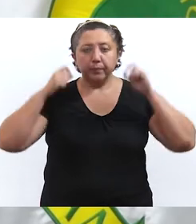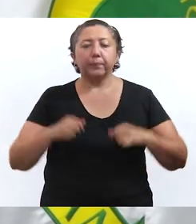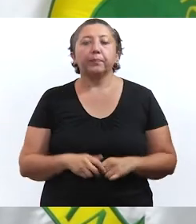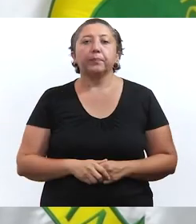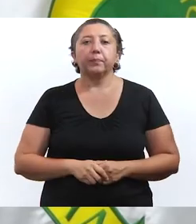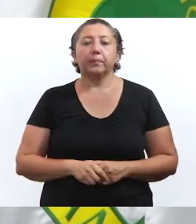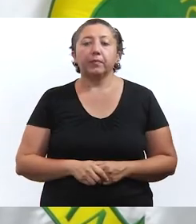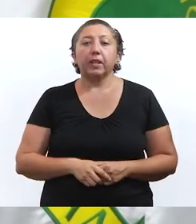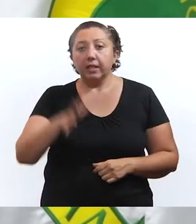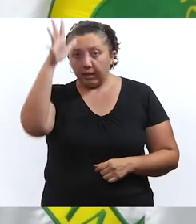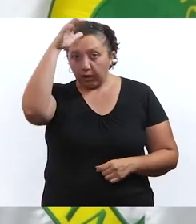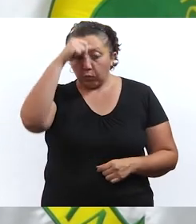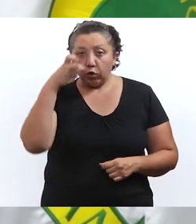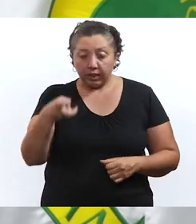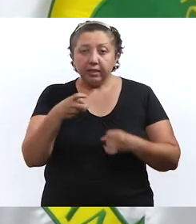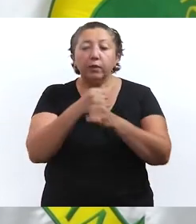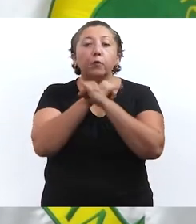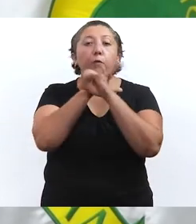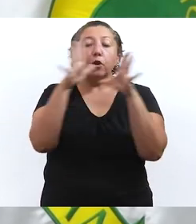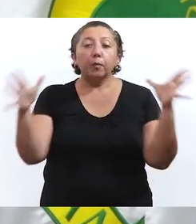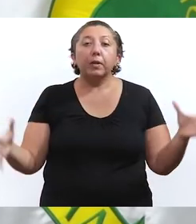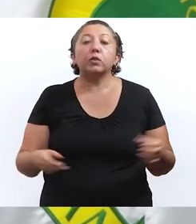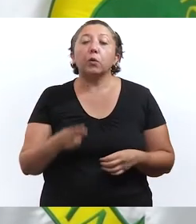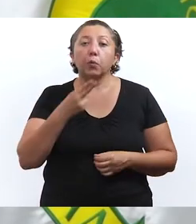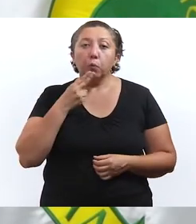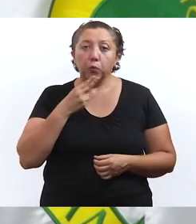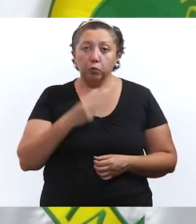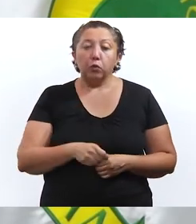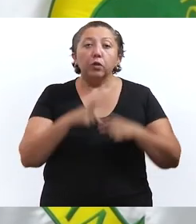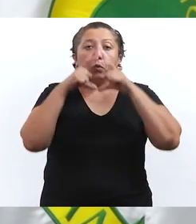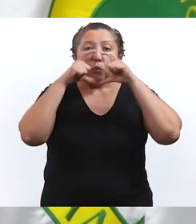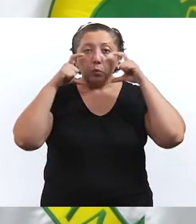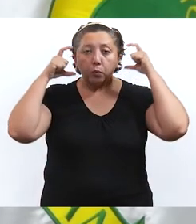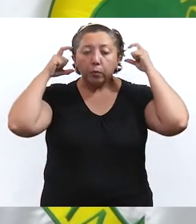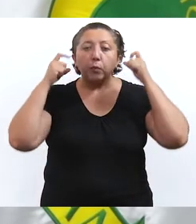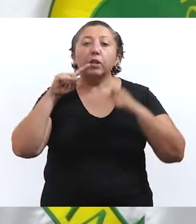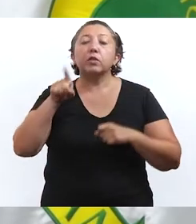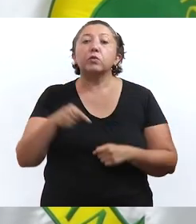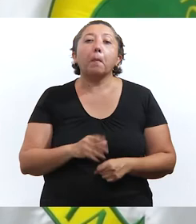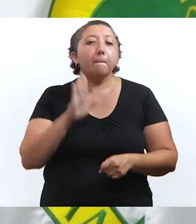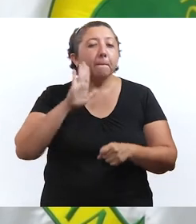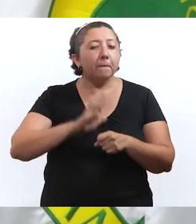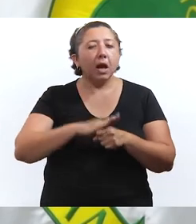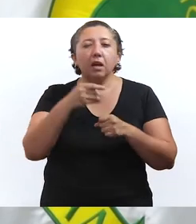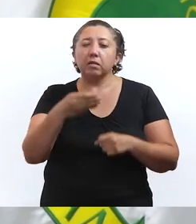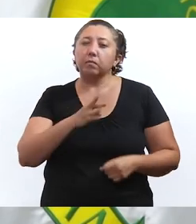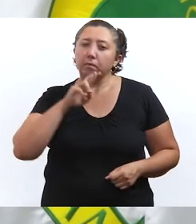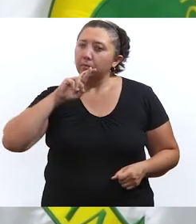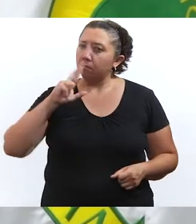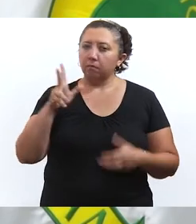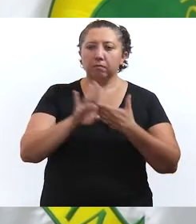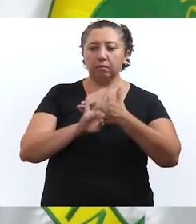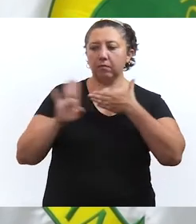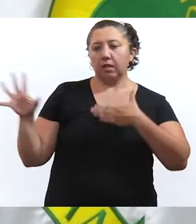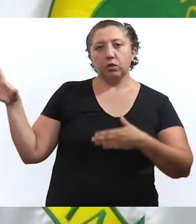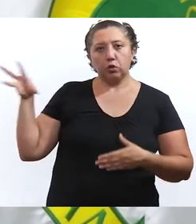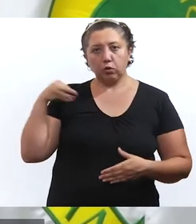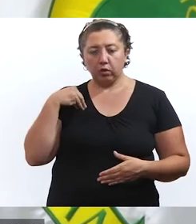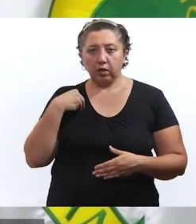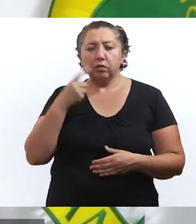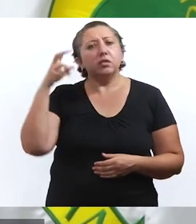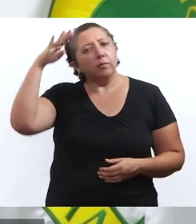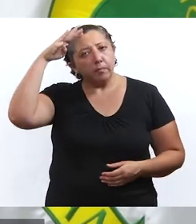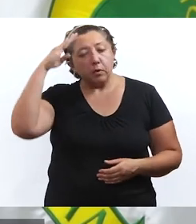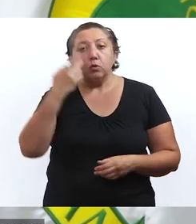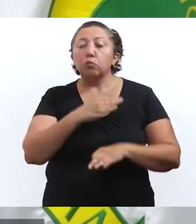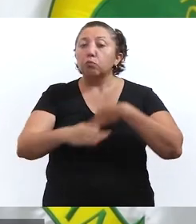cubrebocas. De acuerdo con esta información, el uso universal de cubrebocas es una de las medidas más efectivas para evitar los contagios y